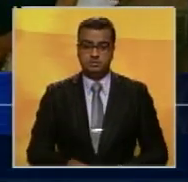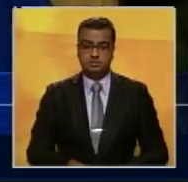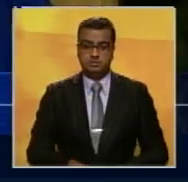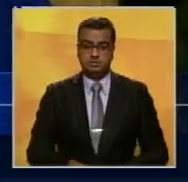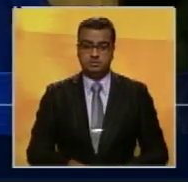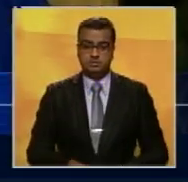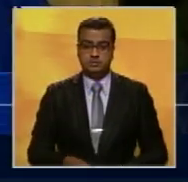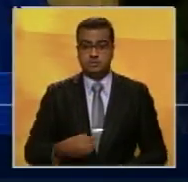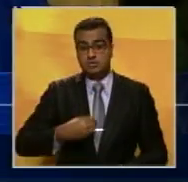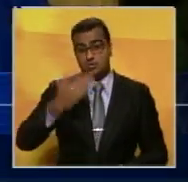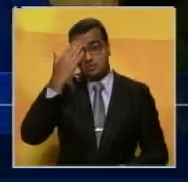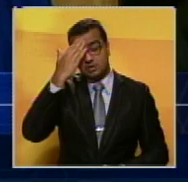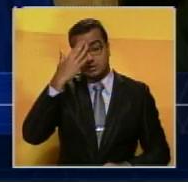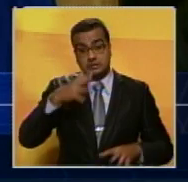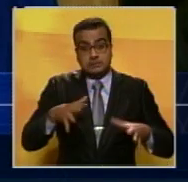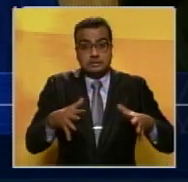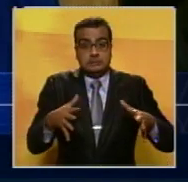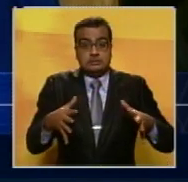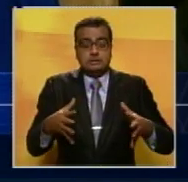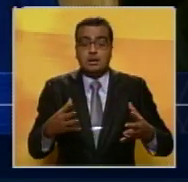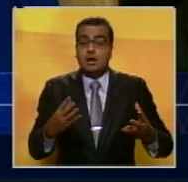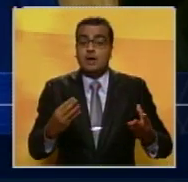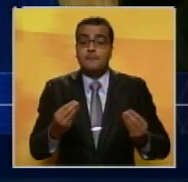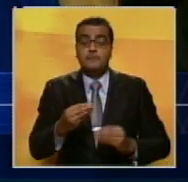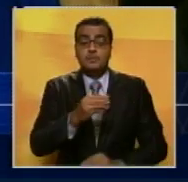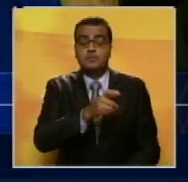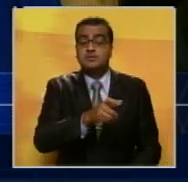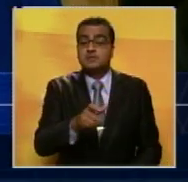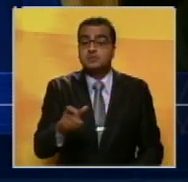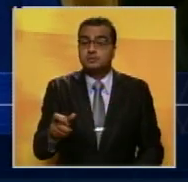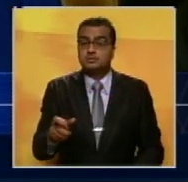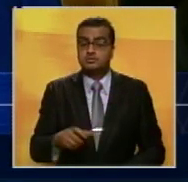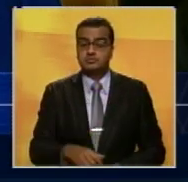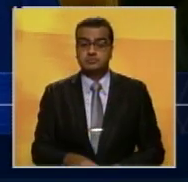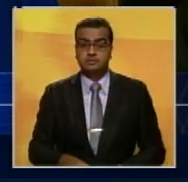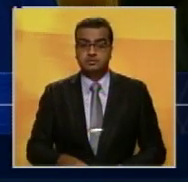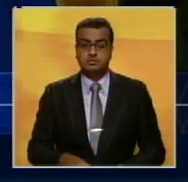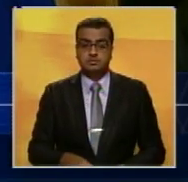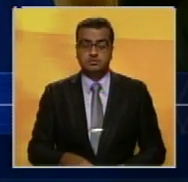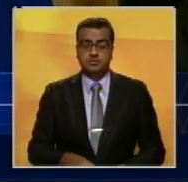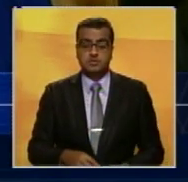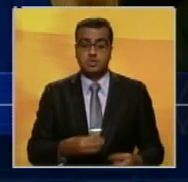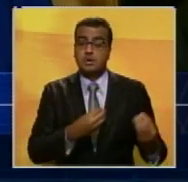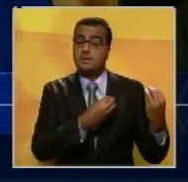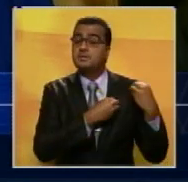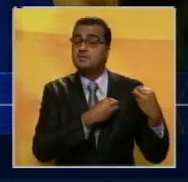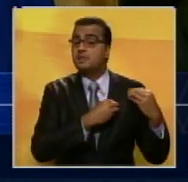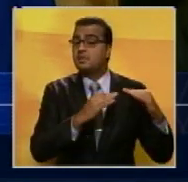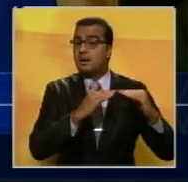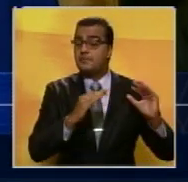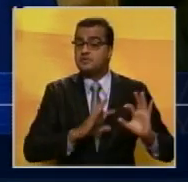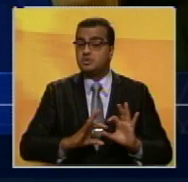Yo sé que hace temblar a mucho patiquín de oficio que ejerce como